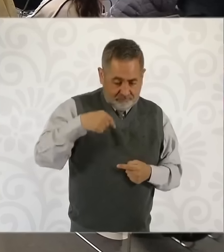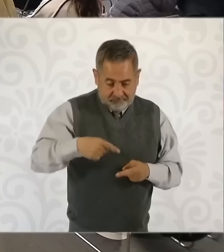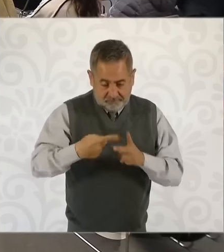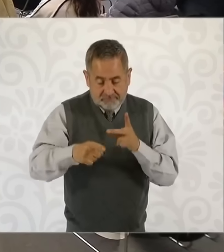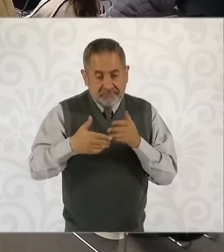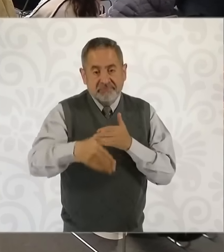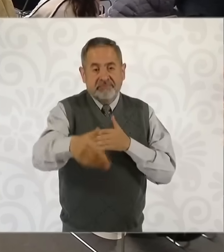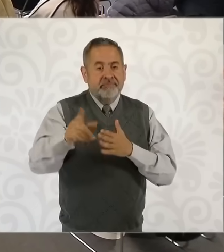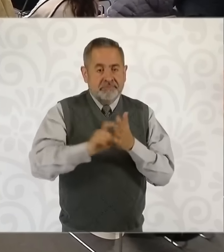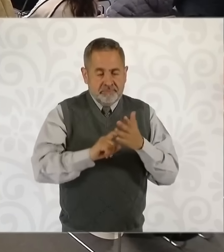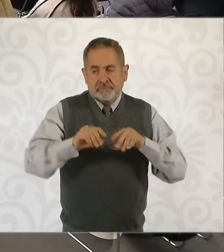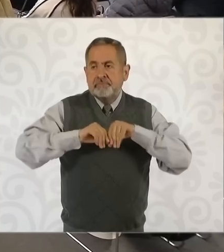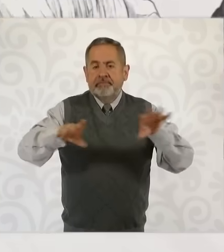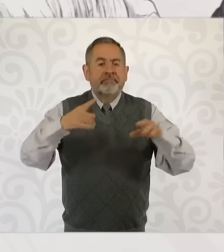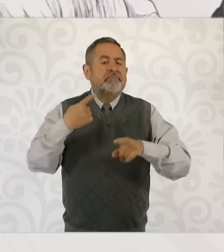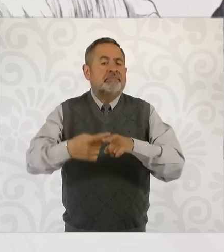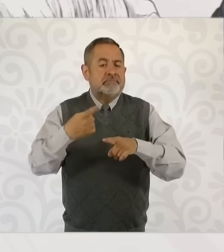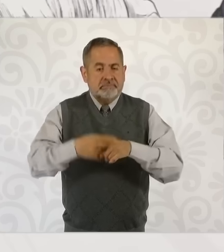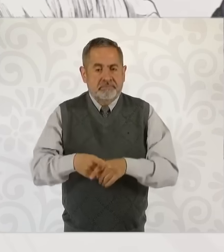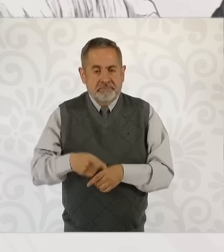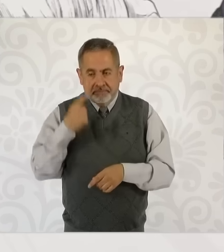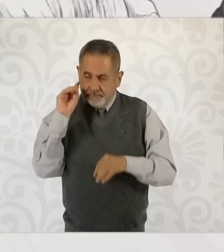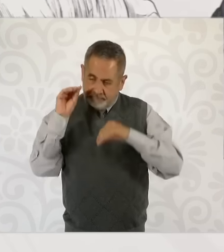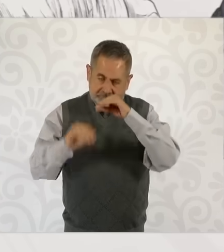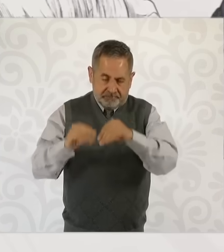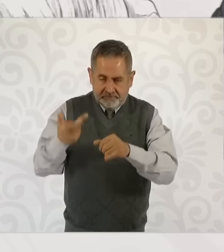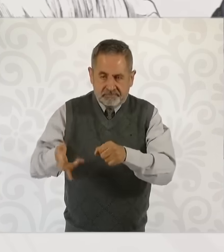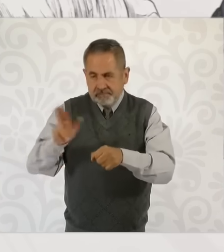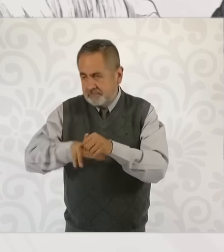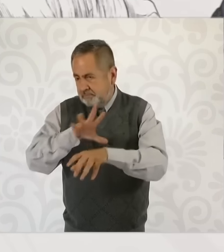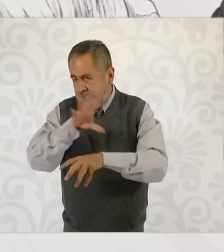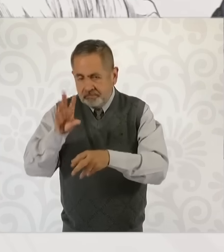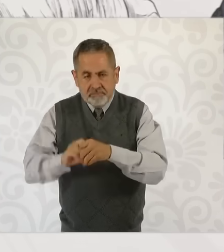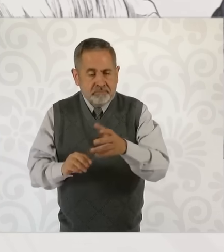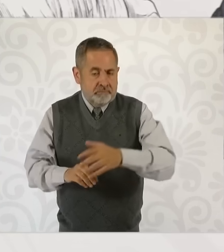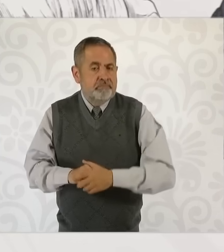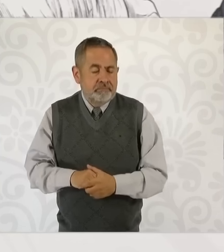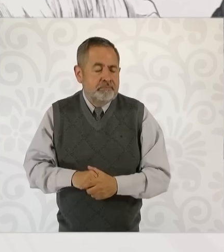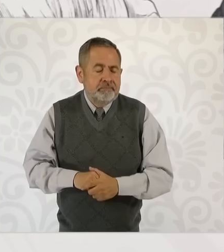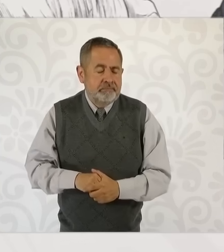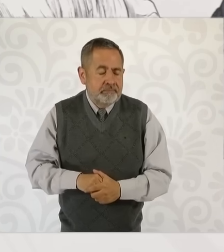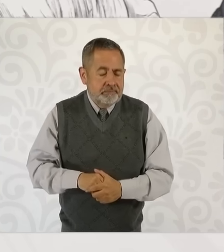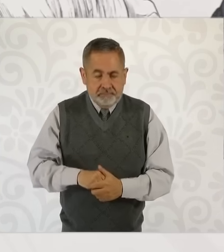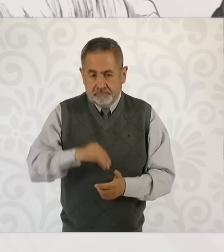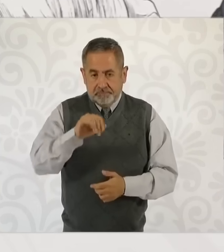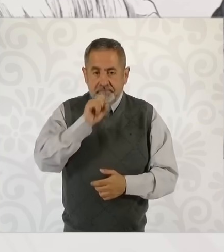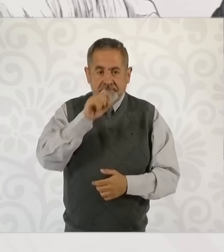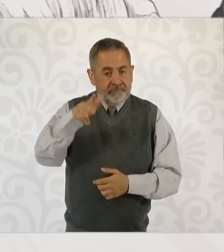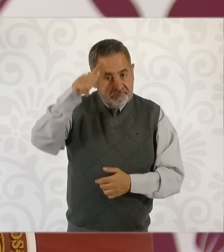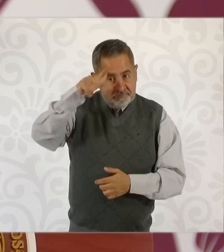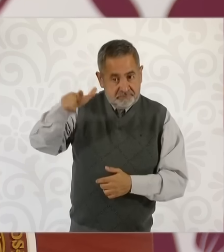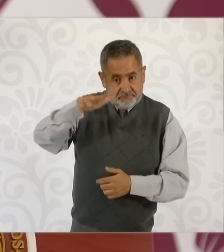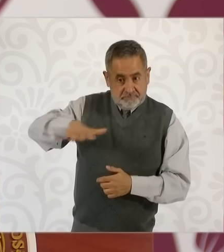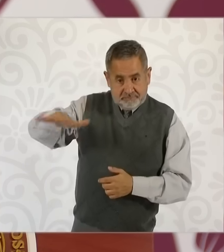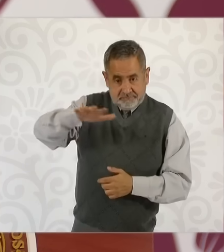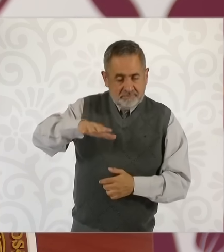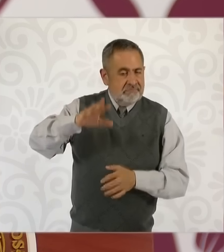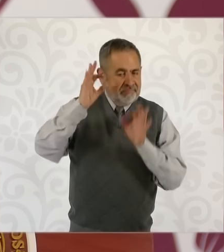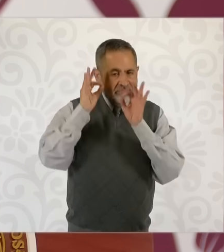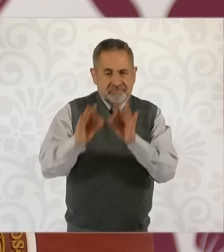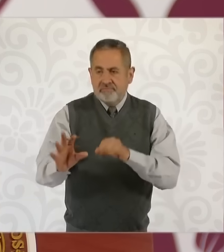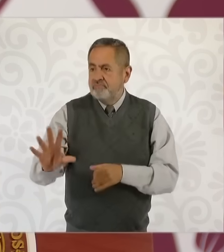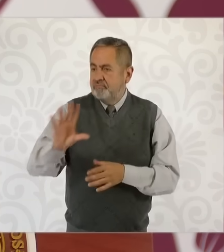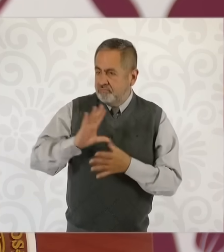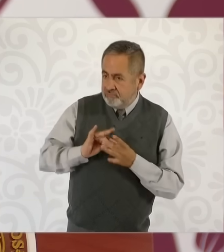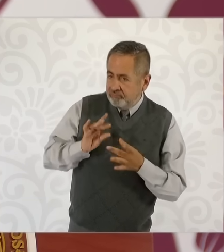mes, para que ya pues se inscriban. Y en el caso de Hidalgo, en efecto, él me ha estado